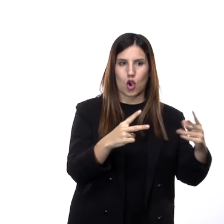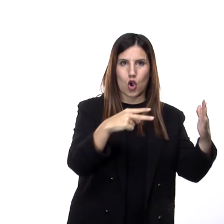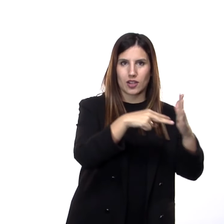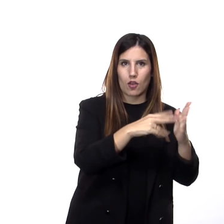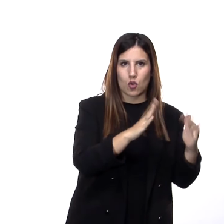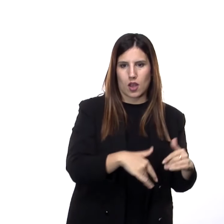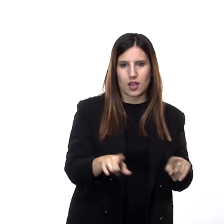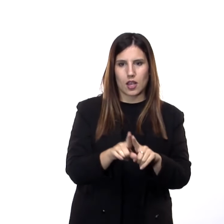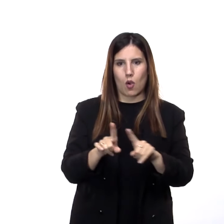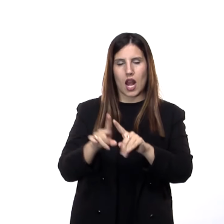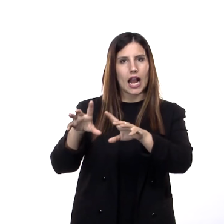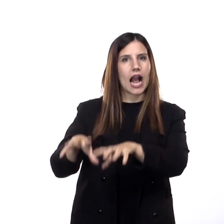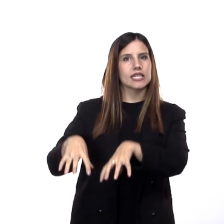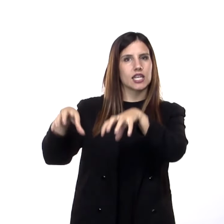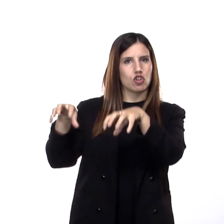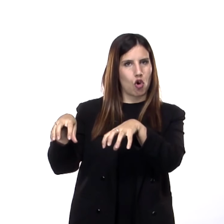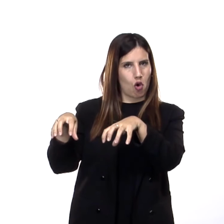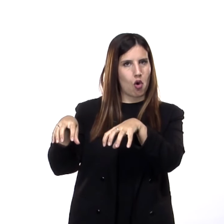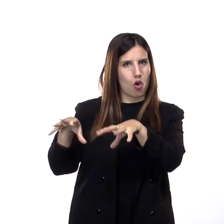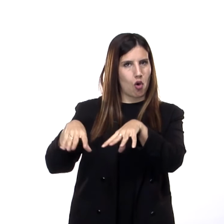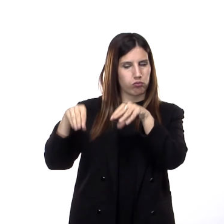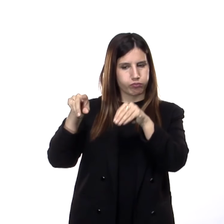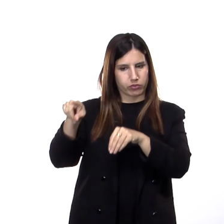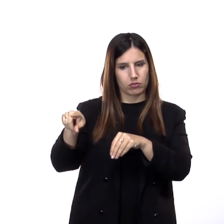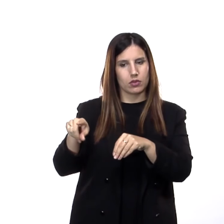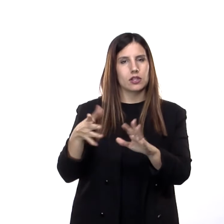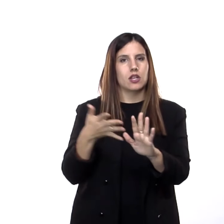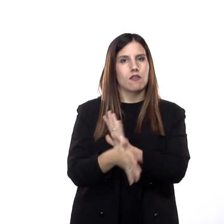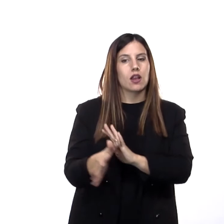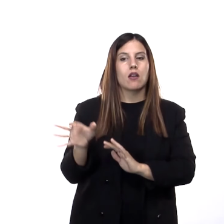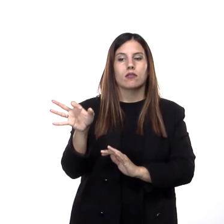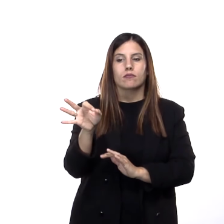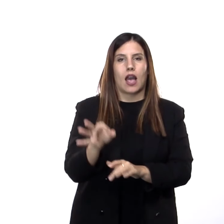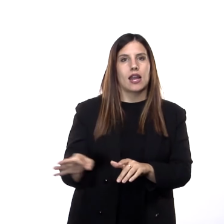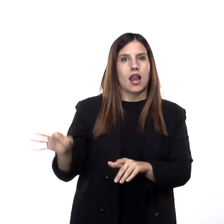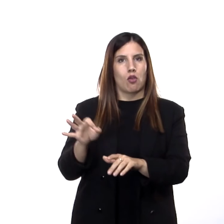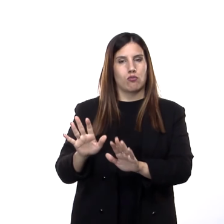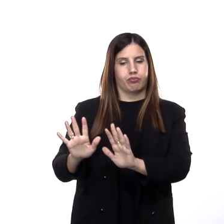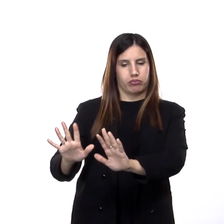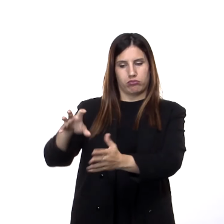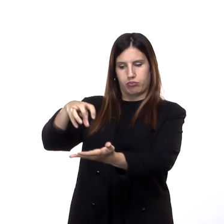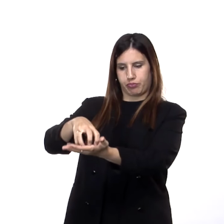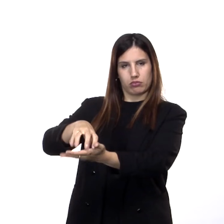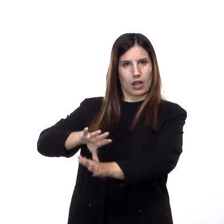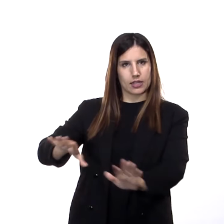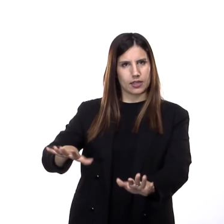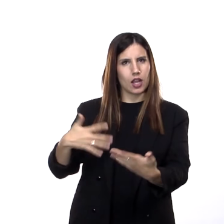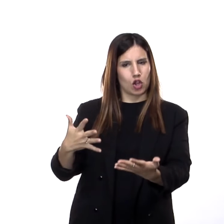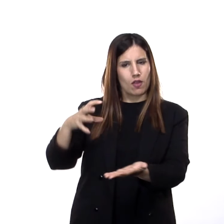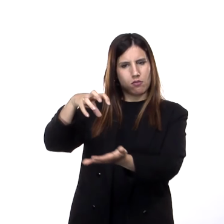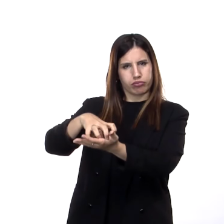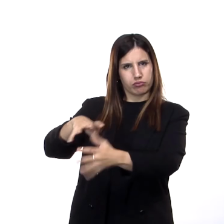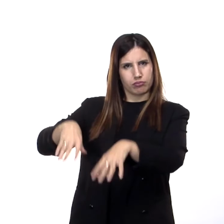algo totalmente aislado aunque no invulnerable se puede acabar penetrando entonces bueno como como se protege ese castillo